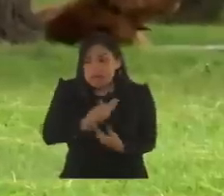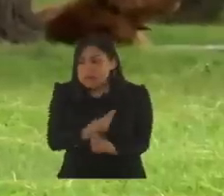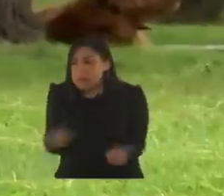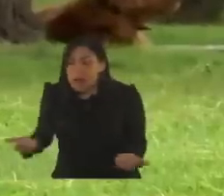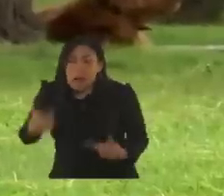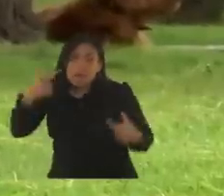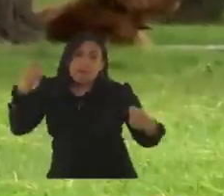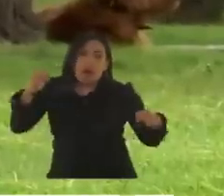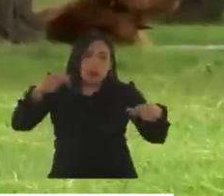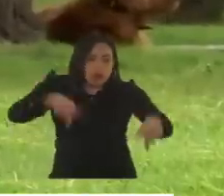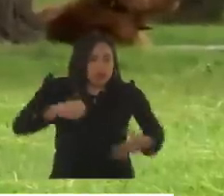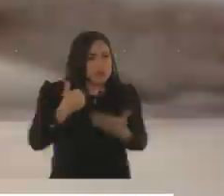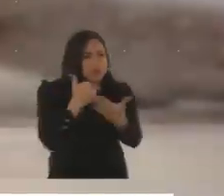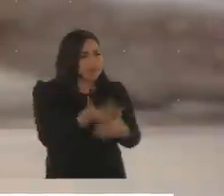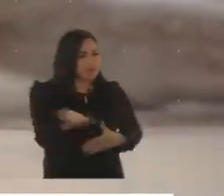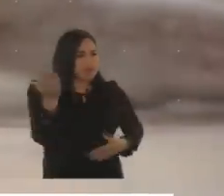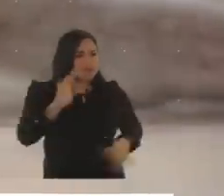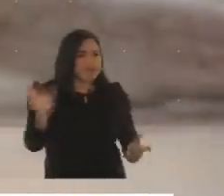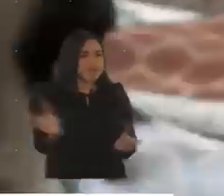es Ayúdame a Encontrarlo.